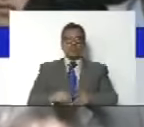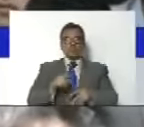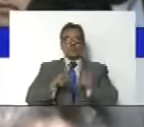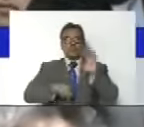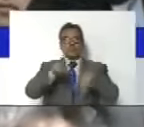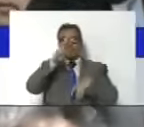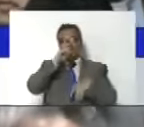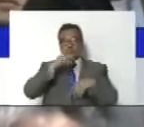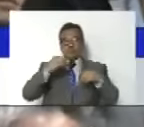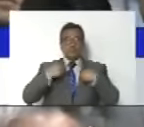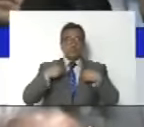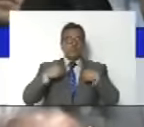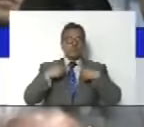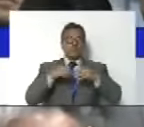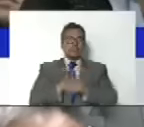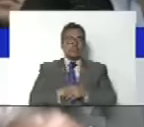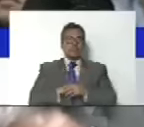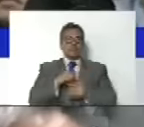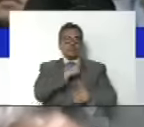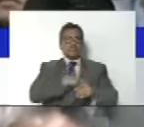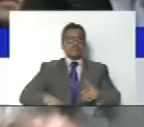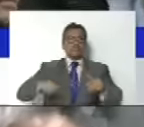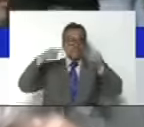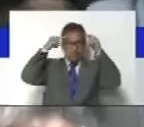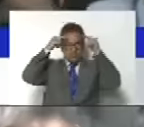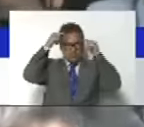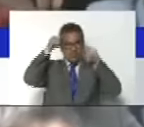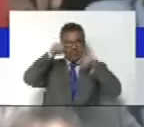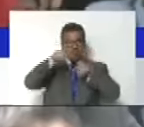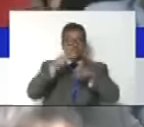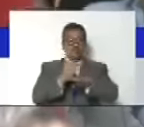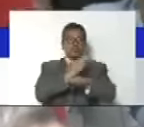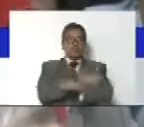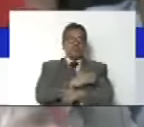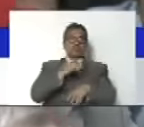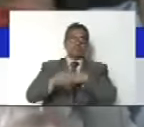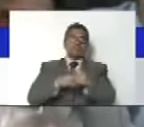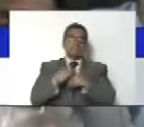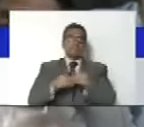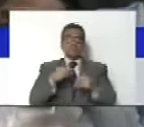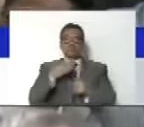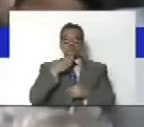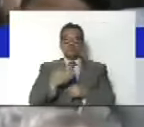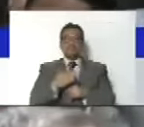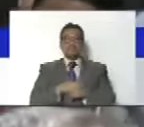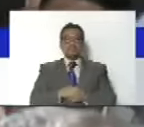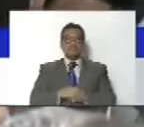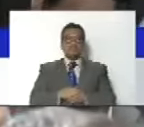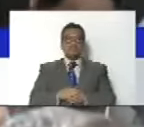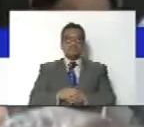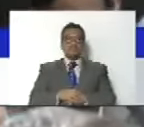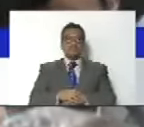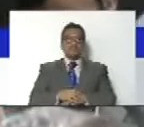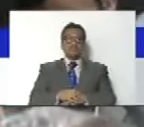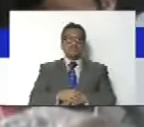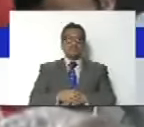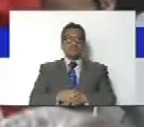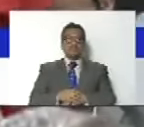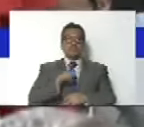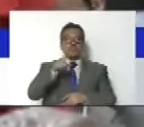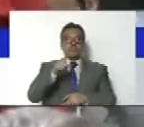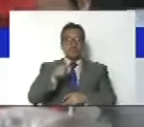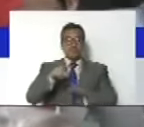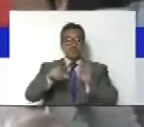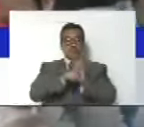12 años vivimos con el presidente Chávez, previamente a haberle solicitado que a través de su